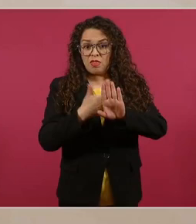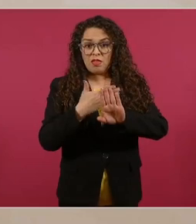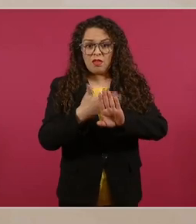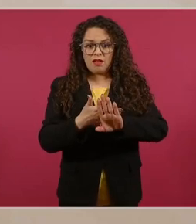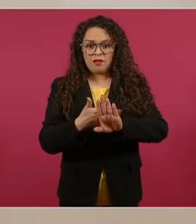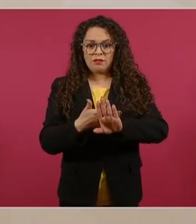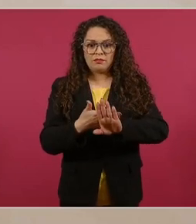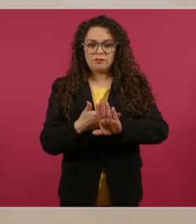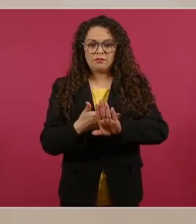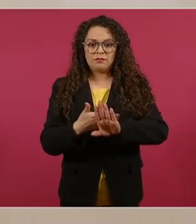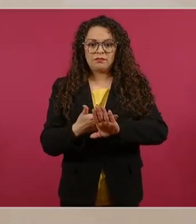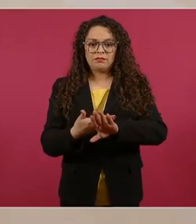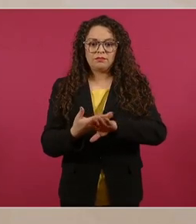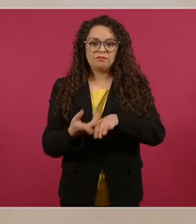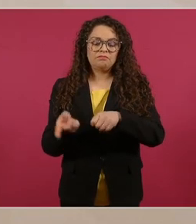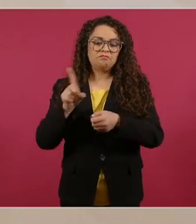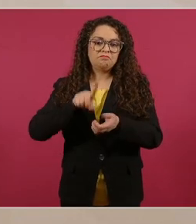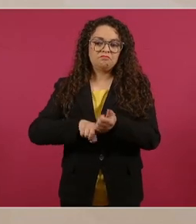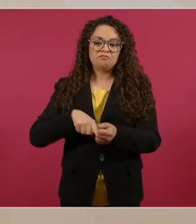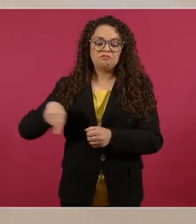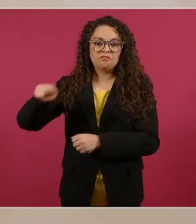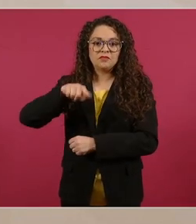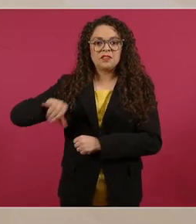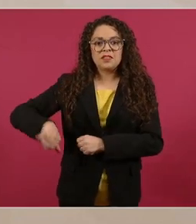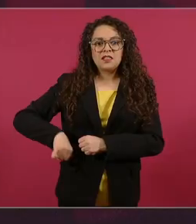es un acto de subversión,